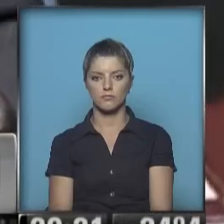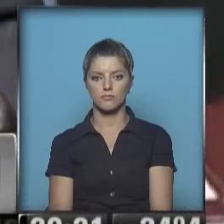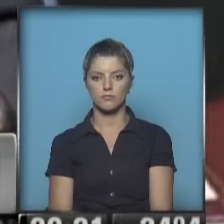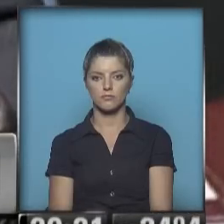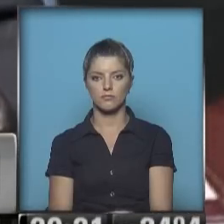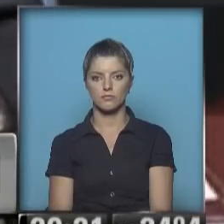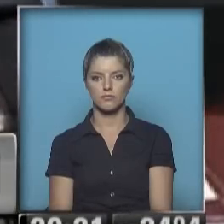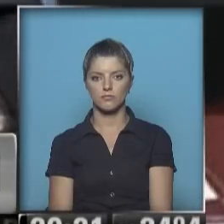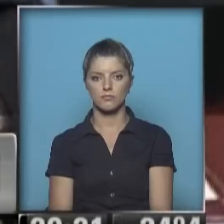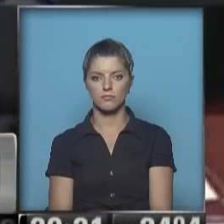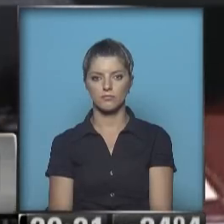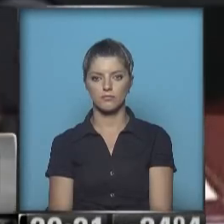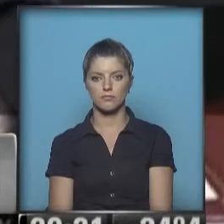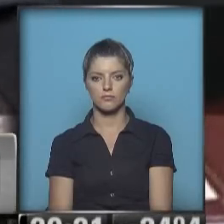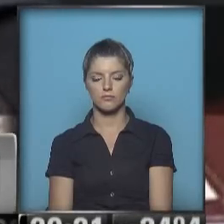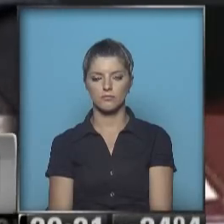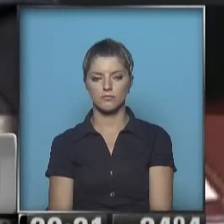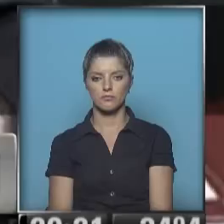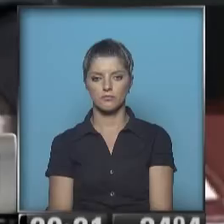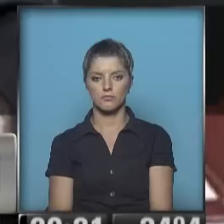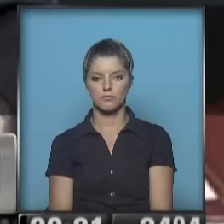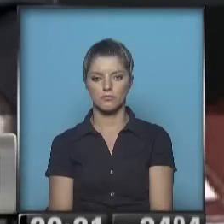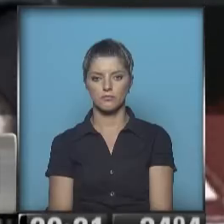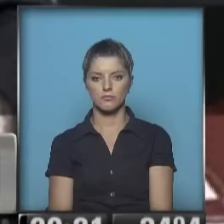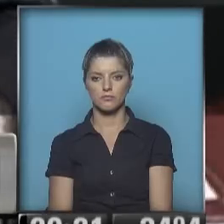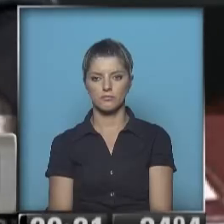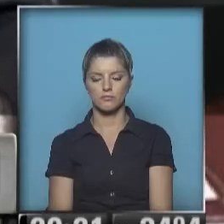horror. It is an act of horror and rank